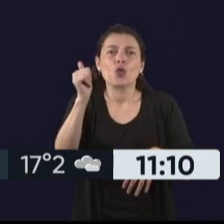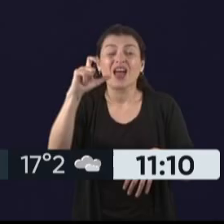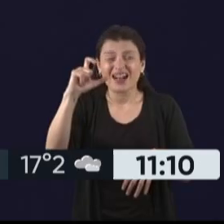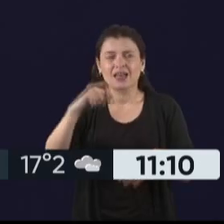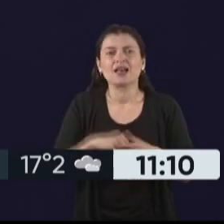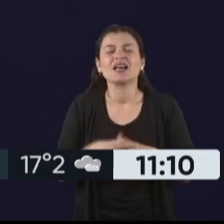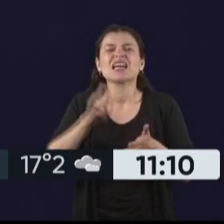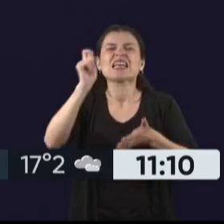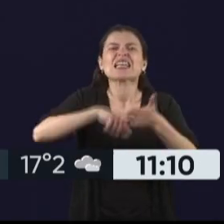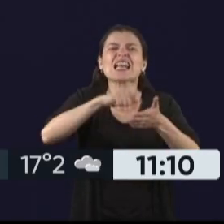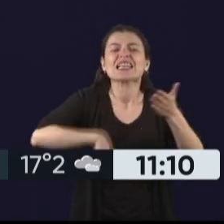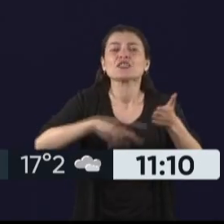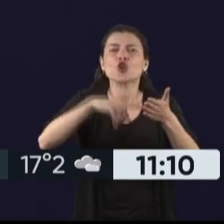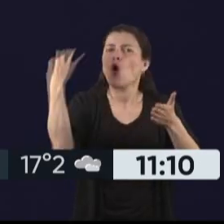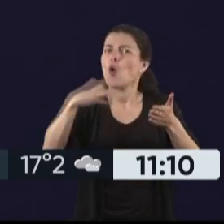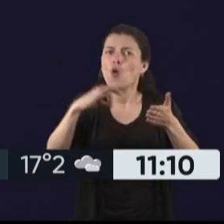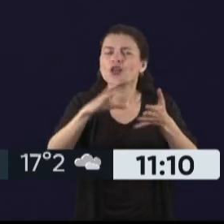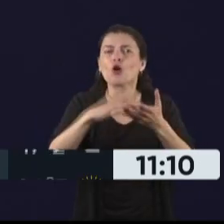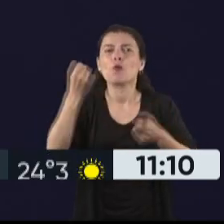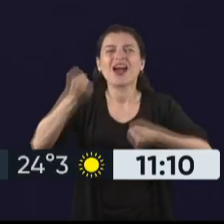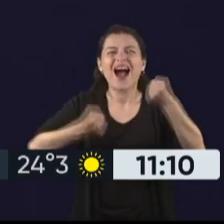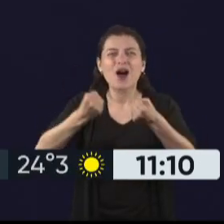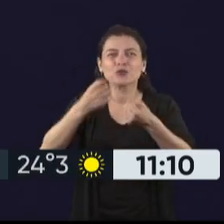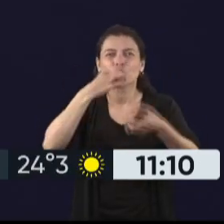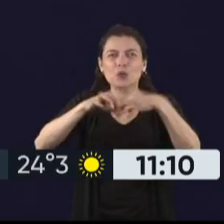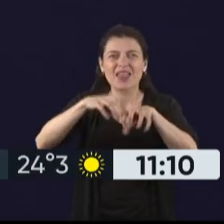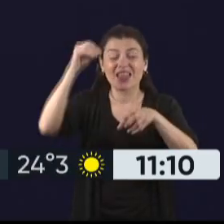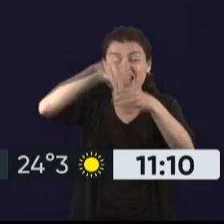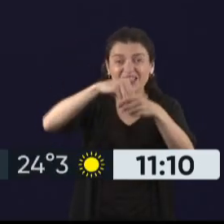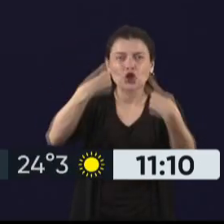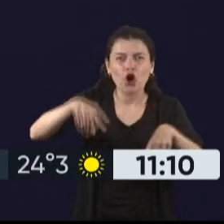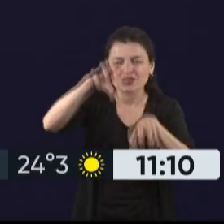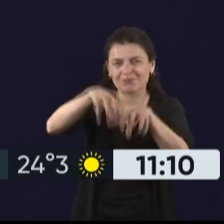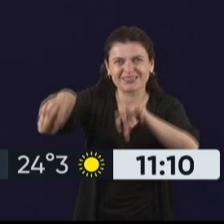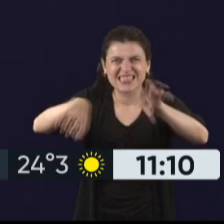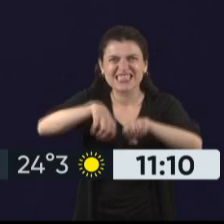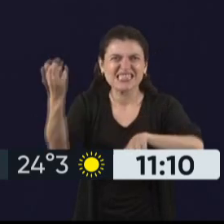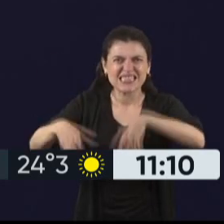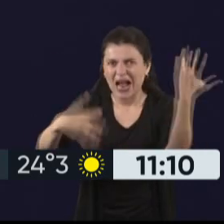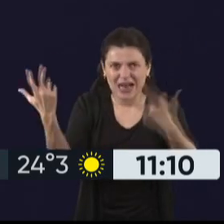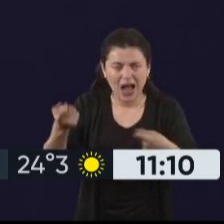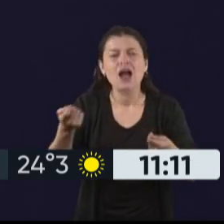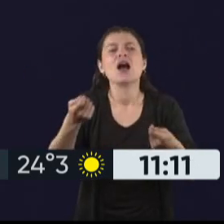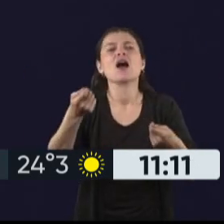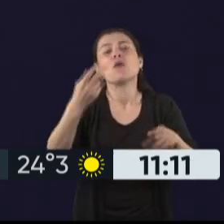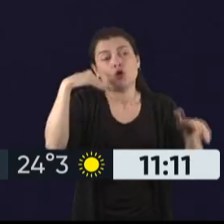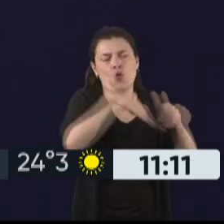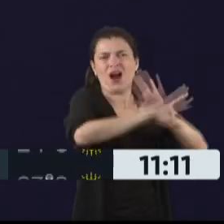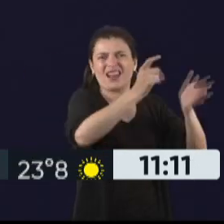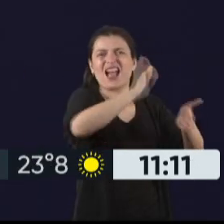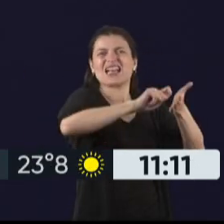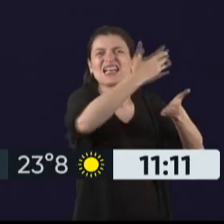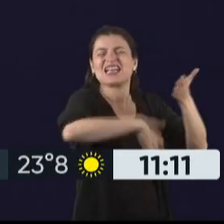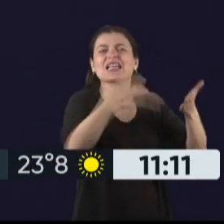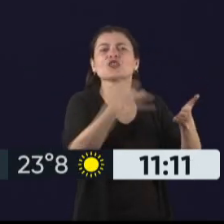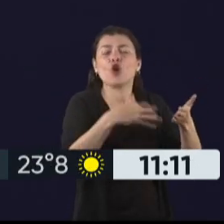Registro Único de Desarmaderos y Autopartes de Automotores, a través del cual se puede vender repuestos de vehículos usados que